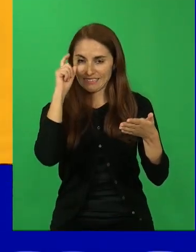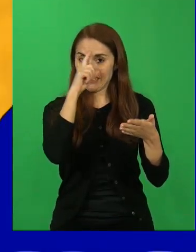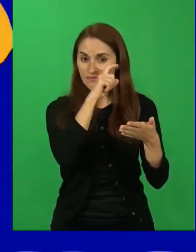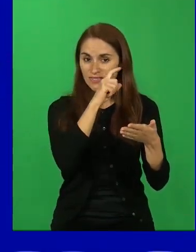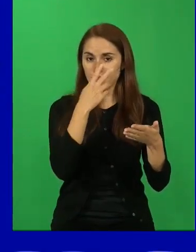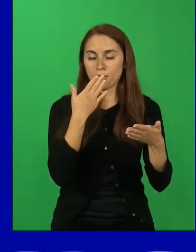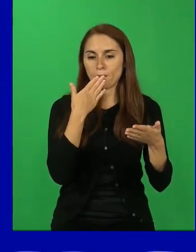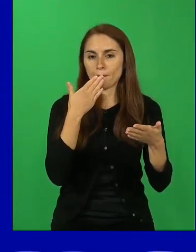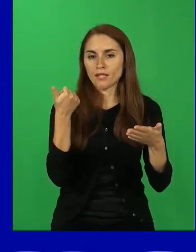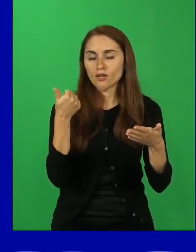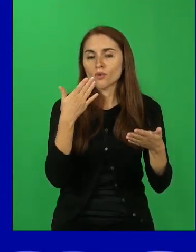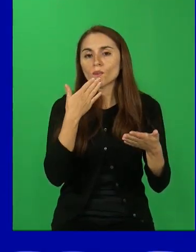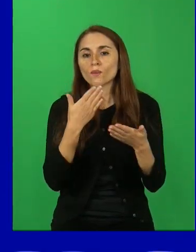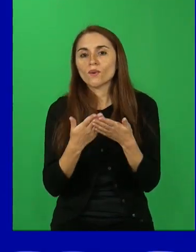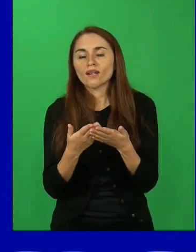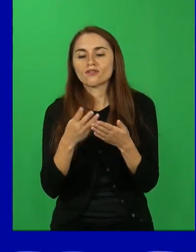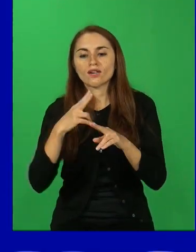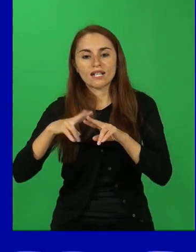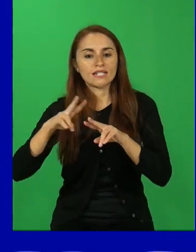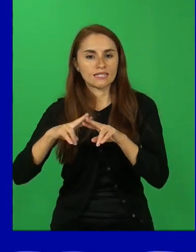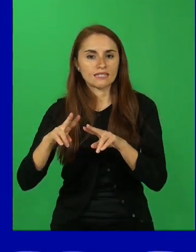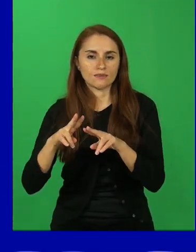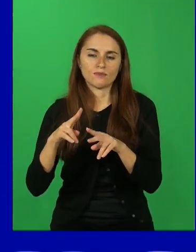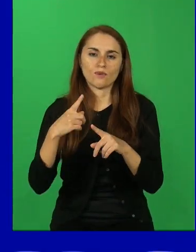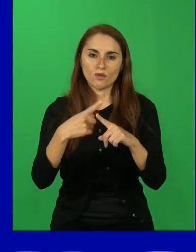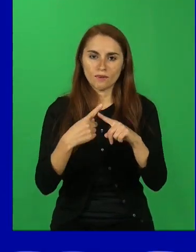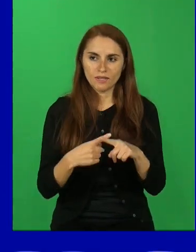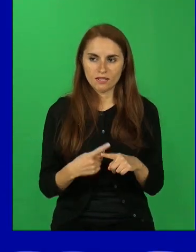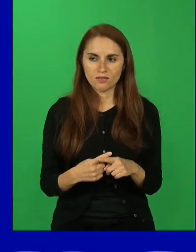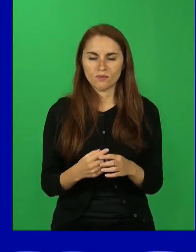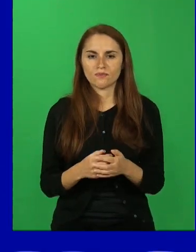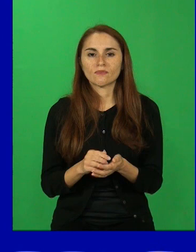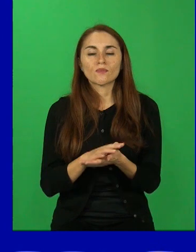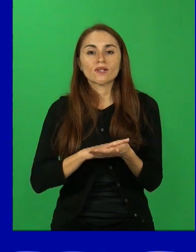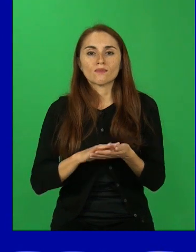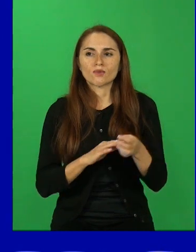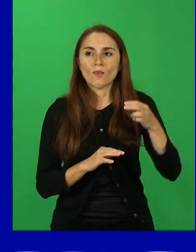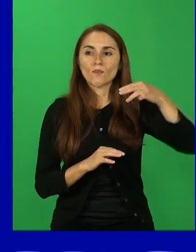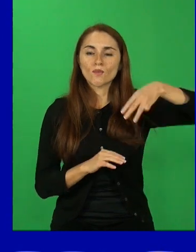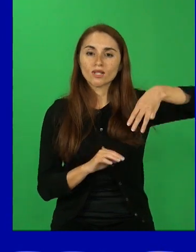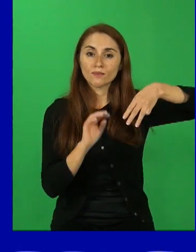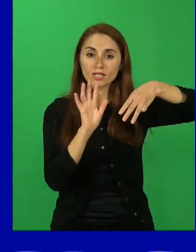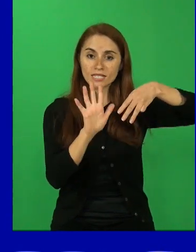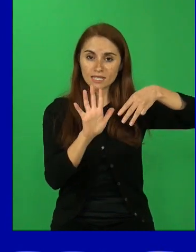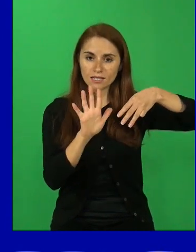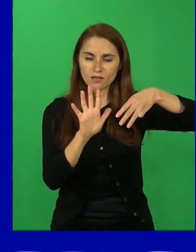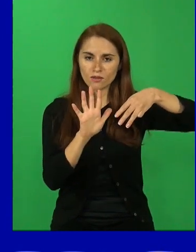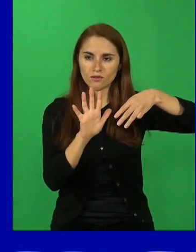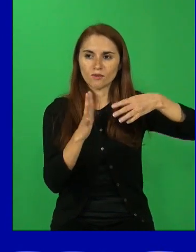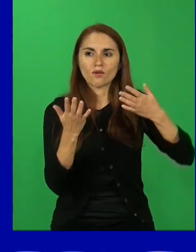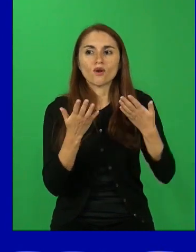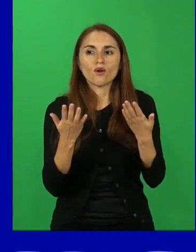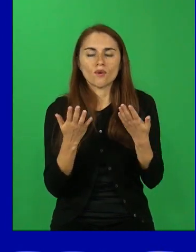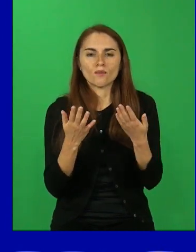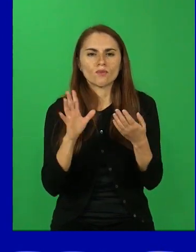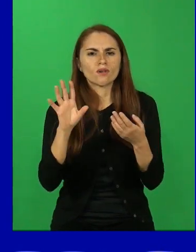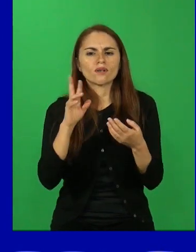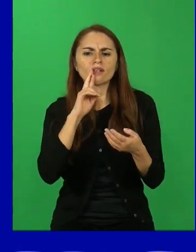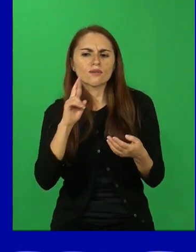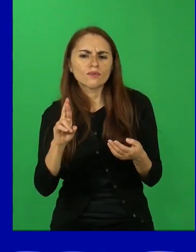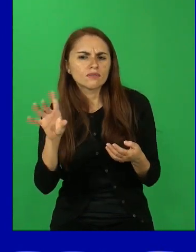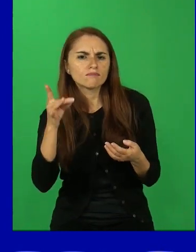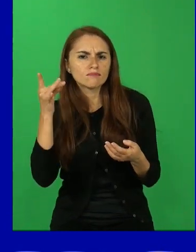fácil es cuando hacemos propiamente la práctica. Fíjate bien, acá tenemos los múltiplos de 5. Para obtenerlo, ¿qué es